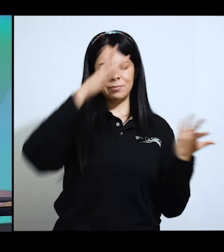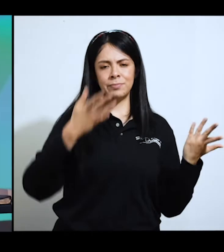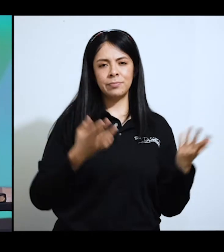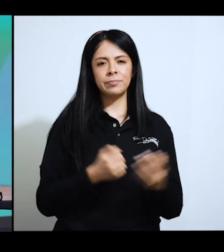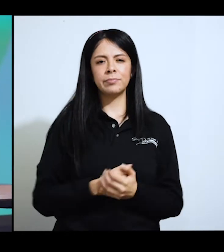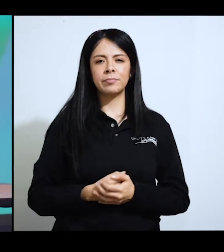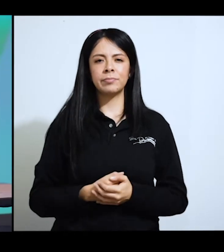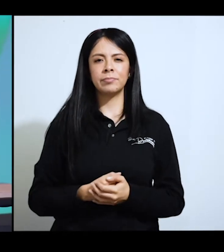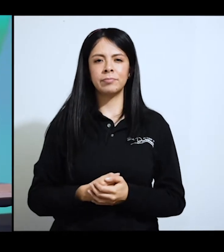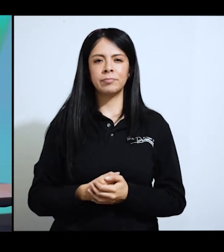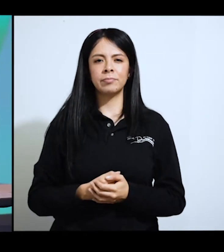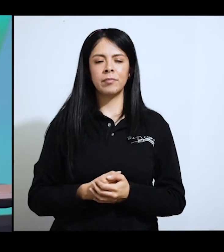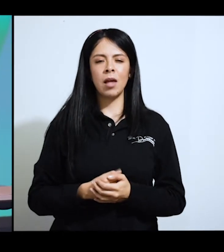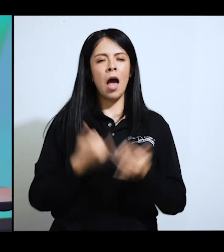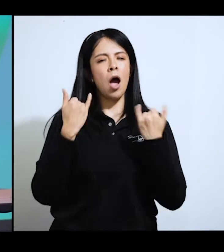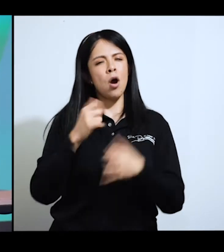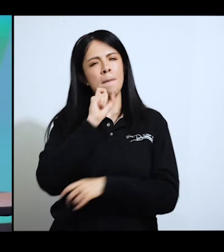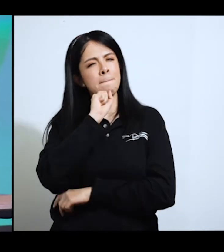esa influencia.